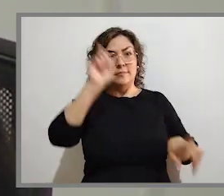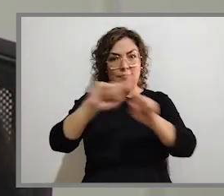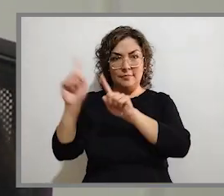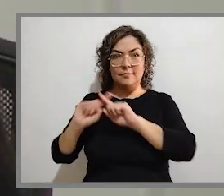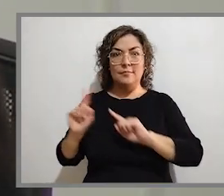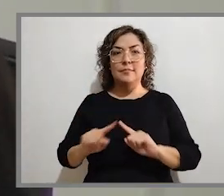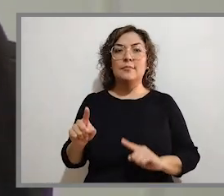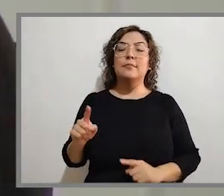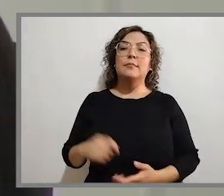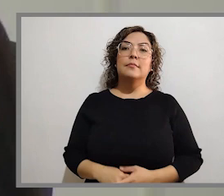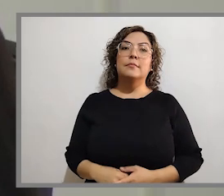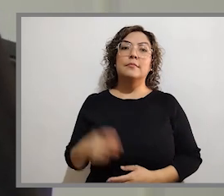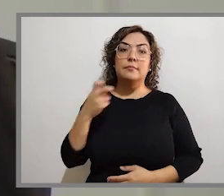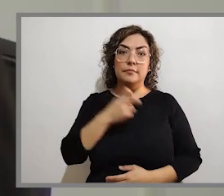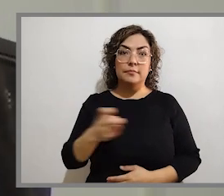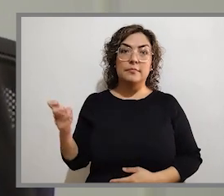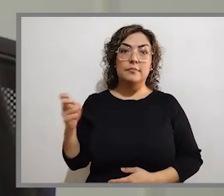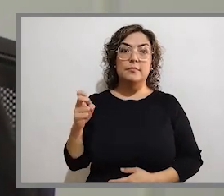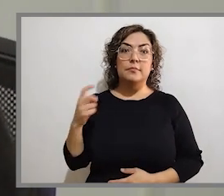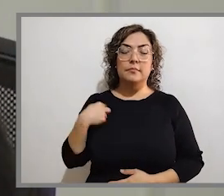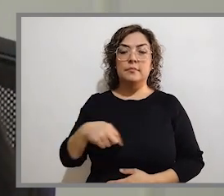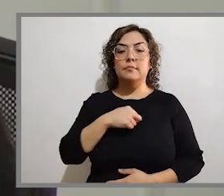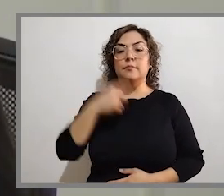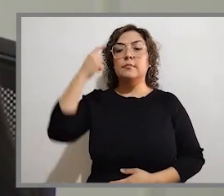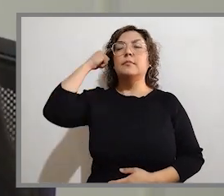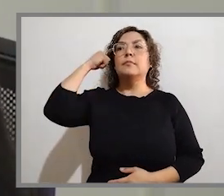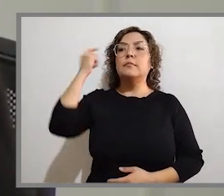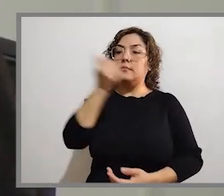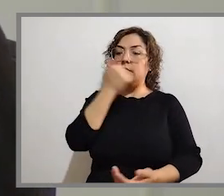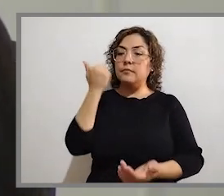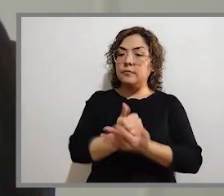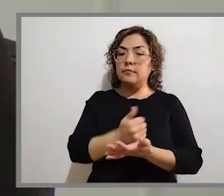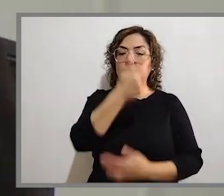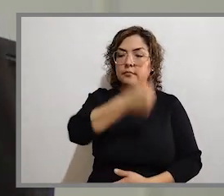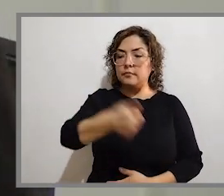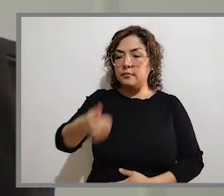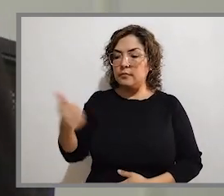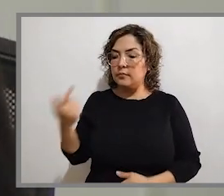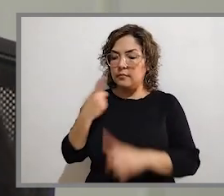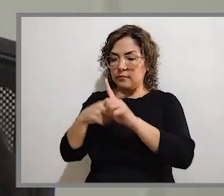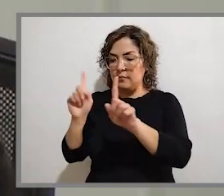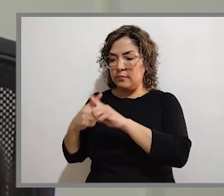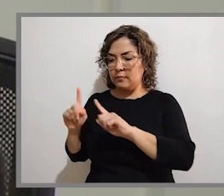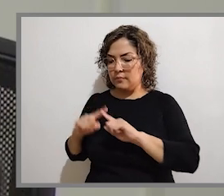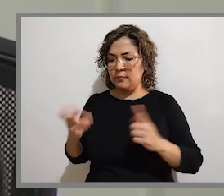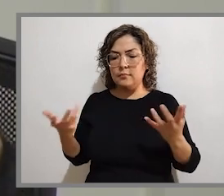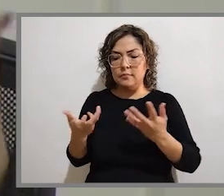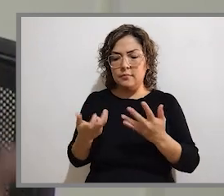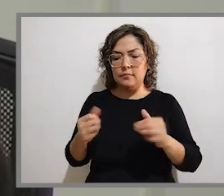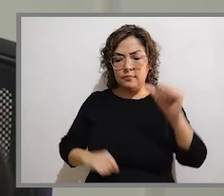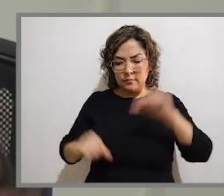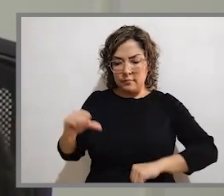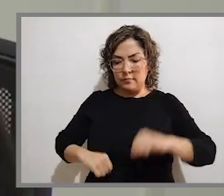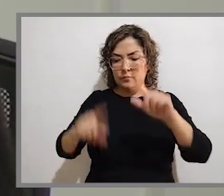poder resaltar lo que pasa en cada uno de sus municipios, las actividades implementadas y cómo ellas se han podido